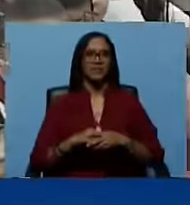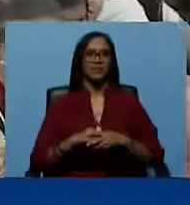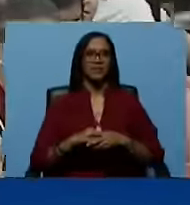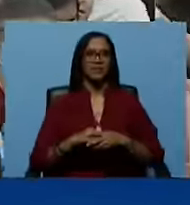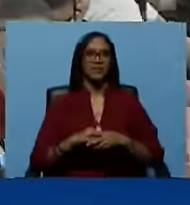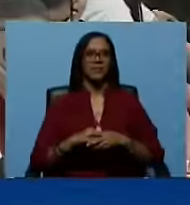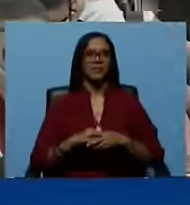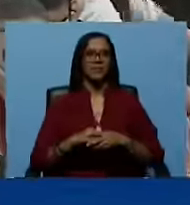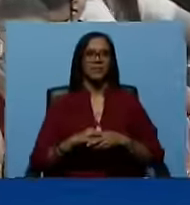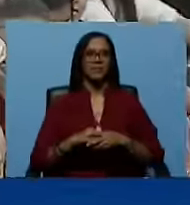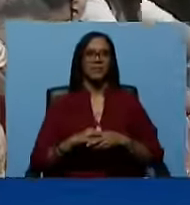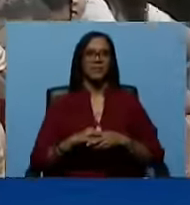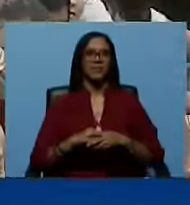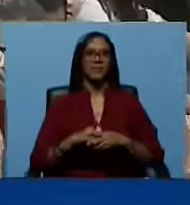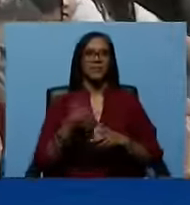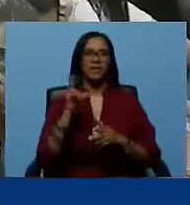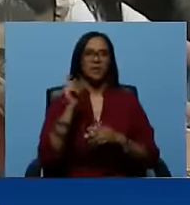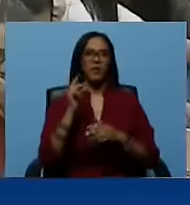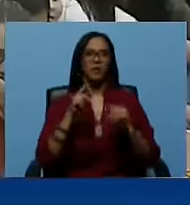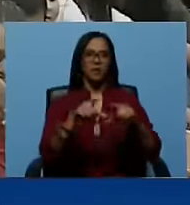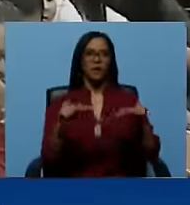En segundo lugar, yo les propongo,